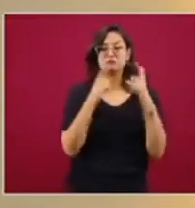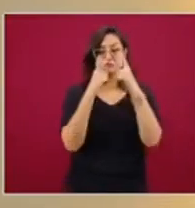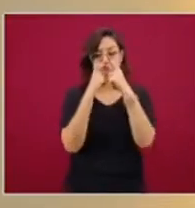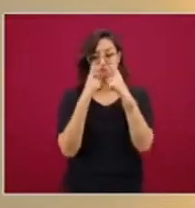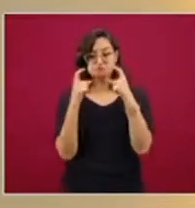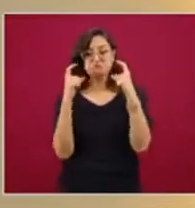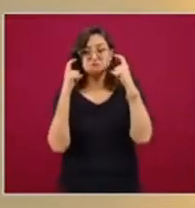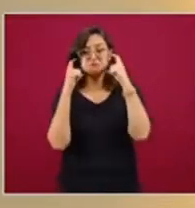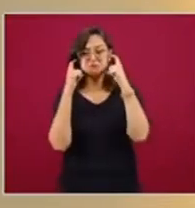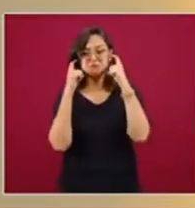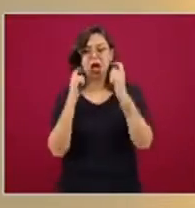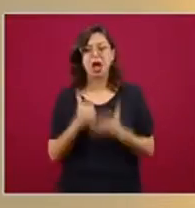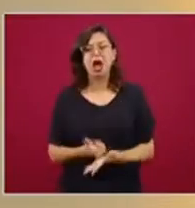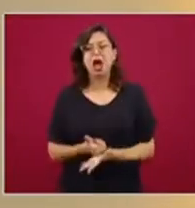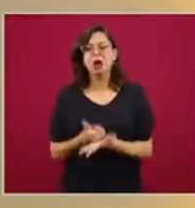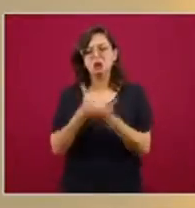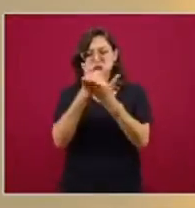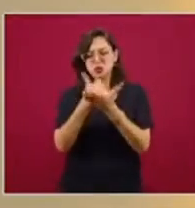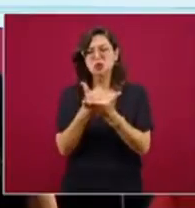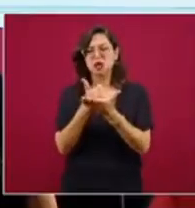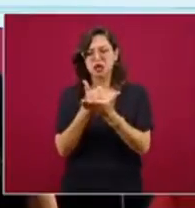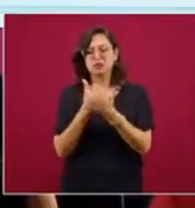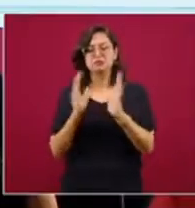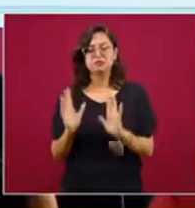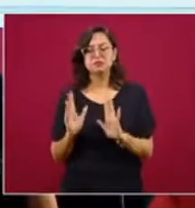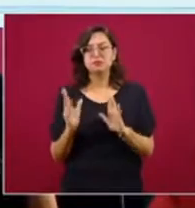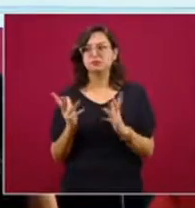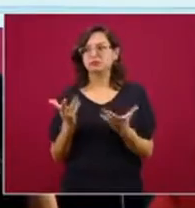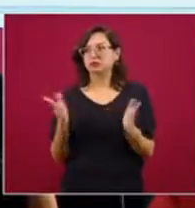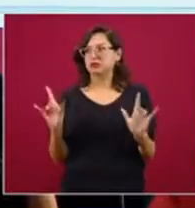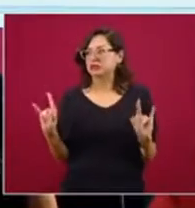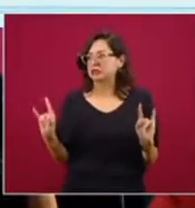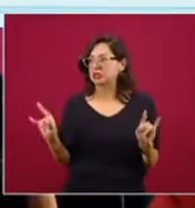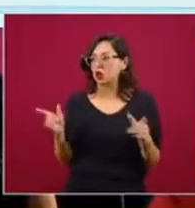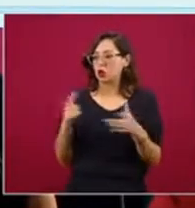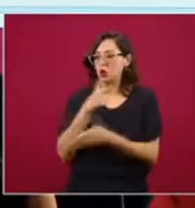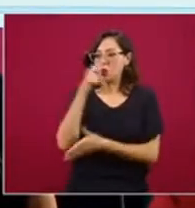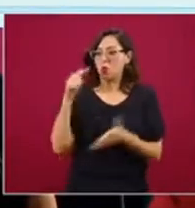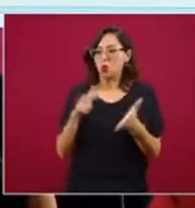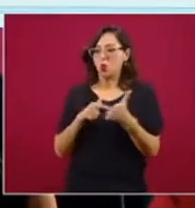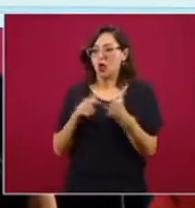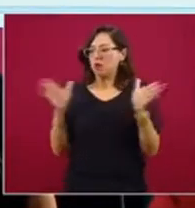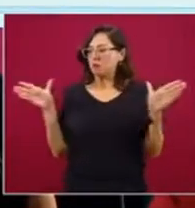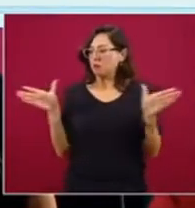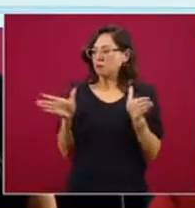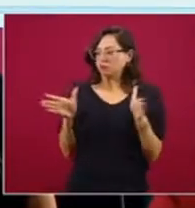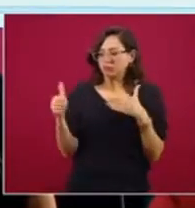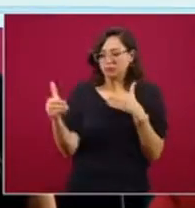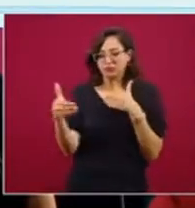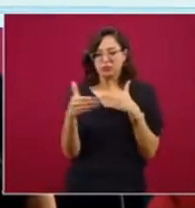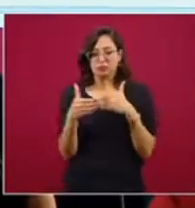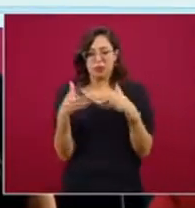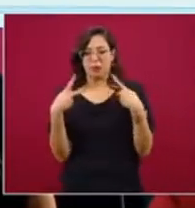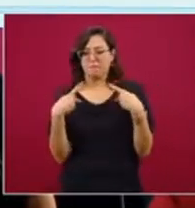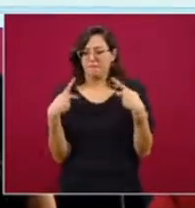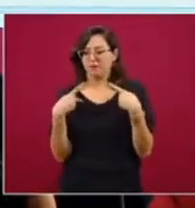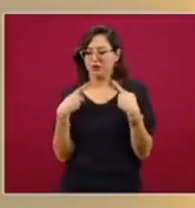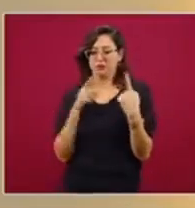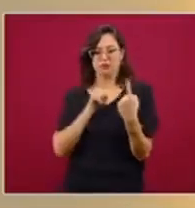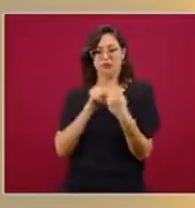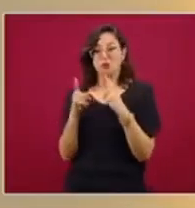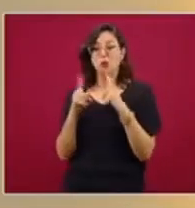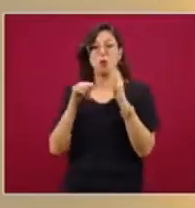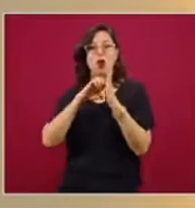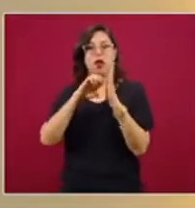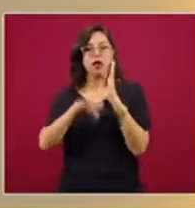un elemento auxiliar cuando estamos en un espacio cerrado en el que es demasiado pequeño, como el